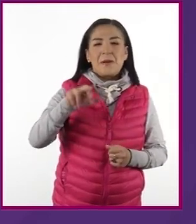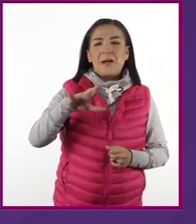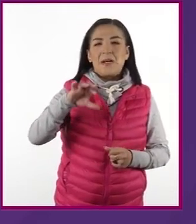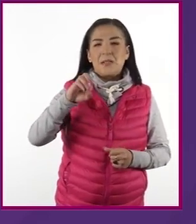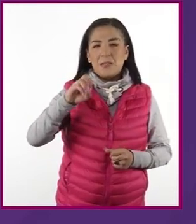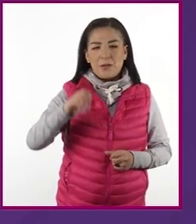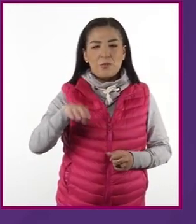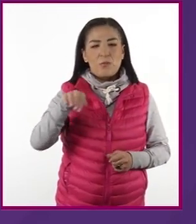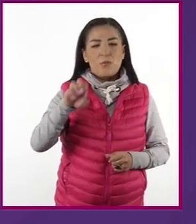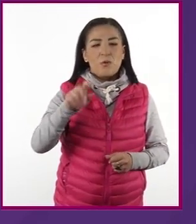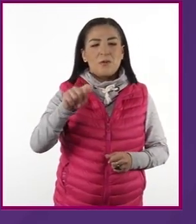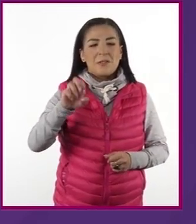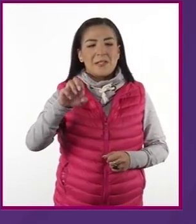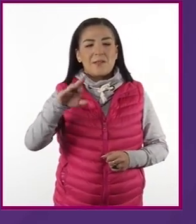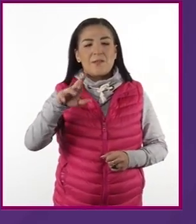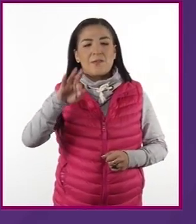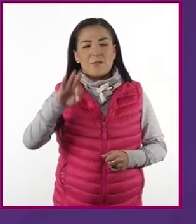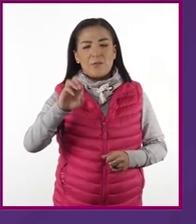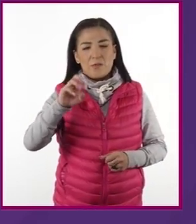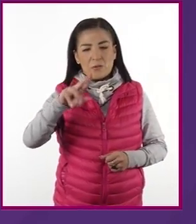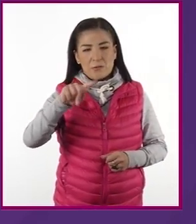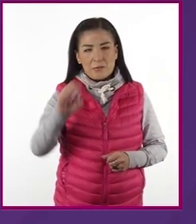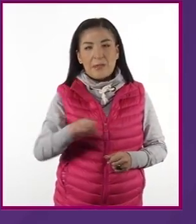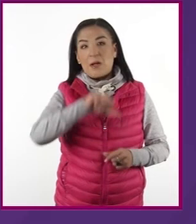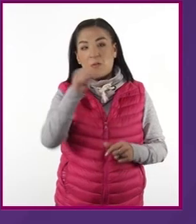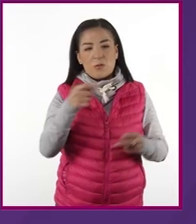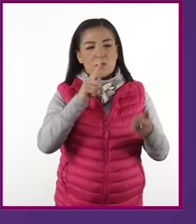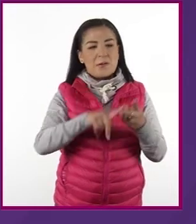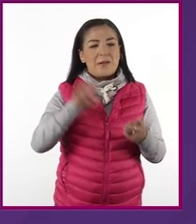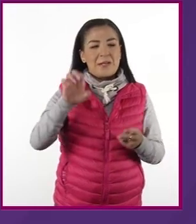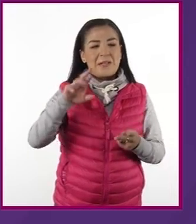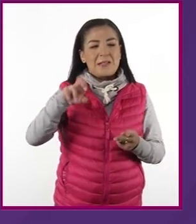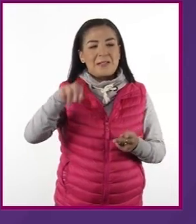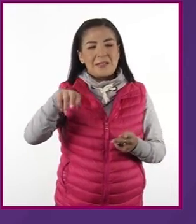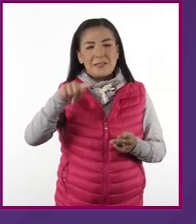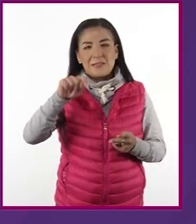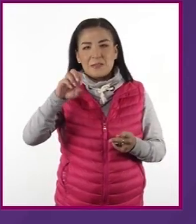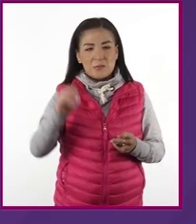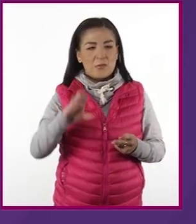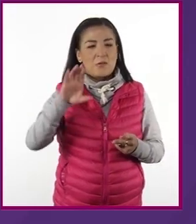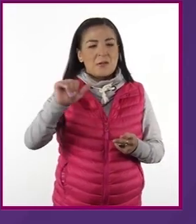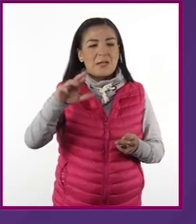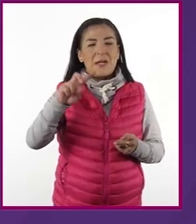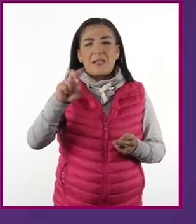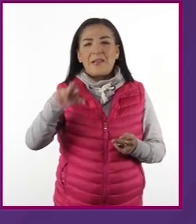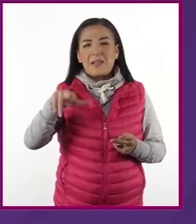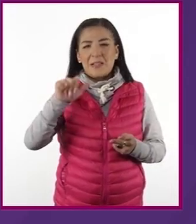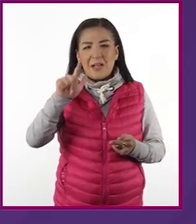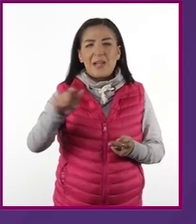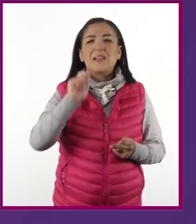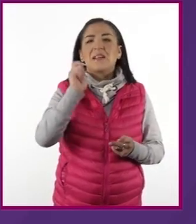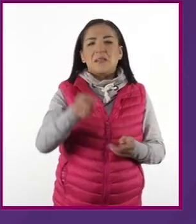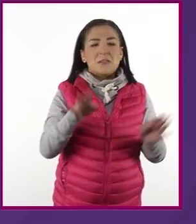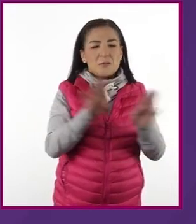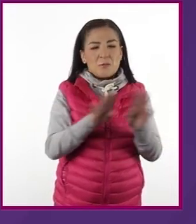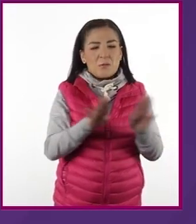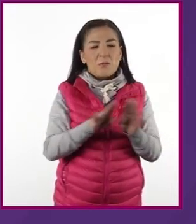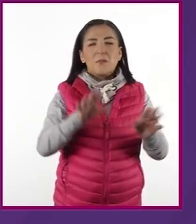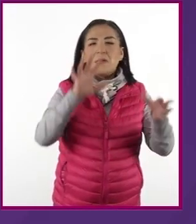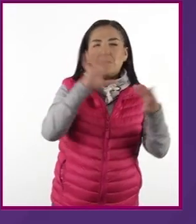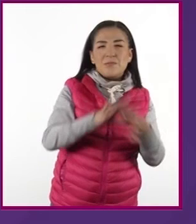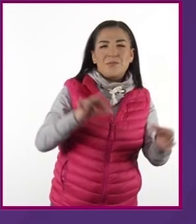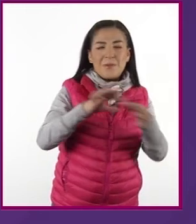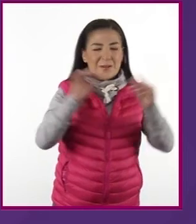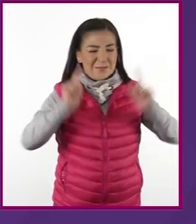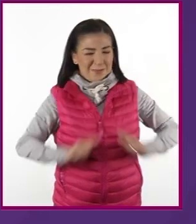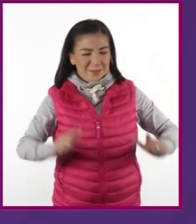y Ernesto Cardenal, con los personajes típicos del género, crean ficciones que van más allá